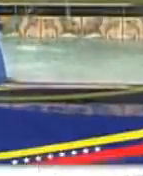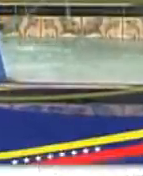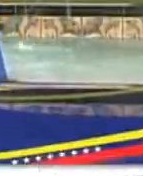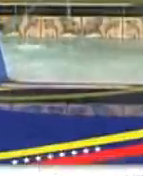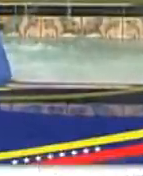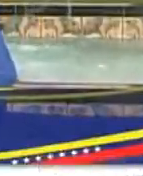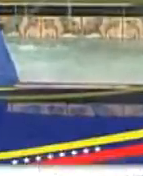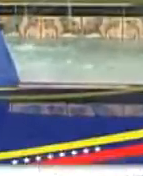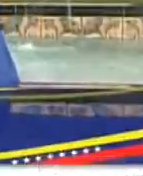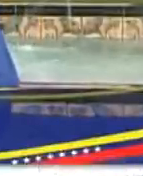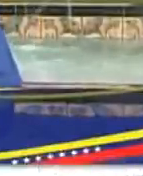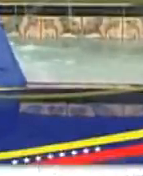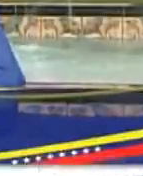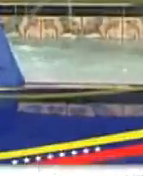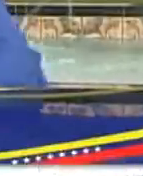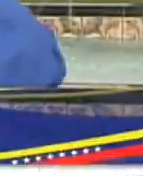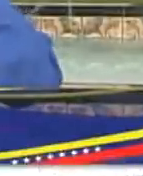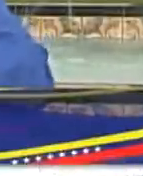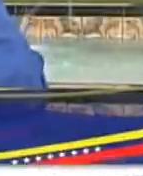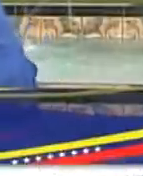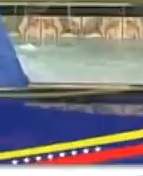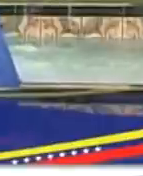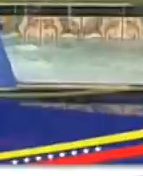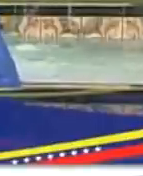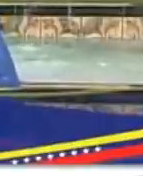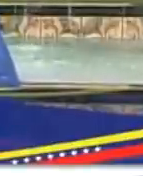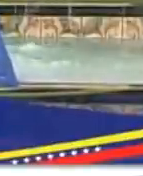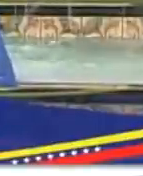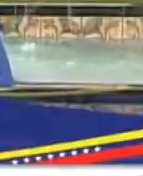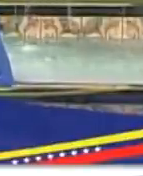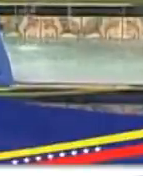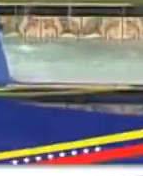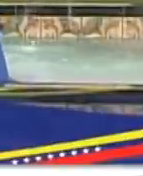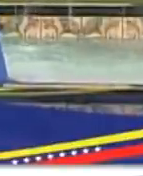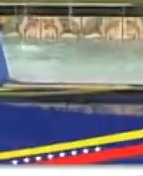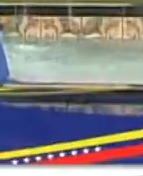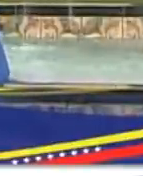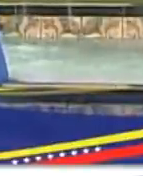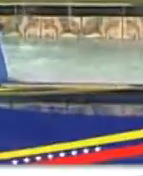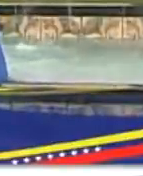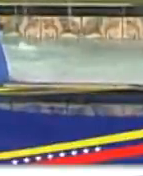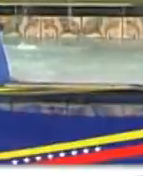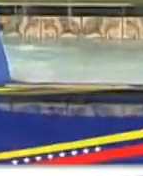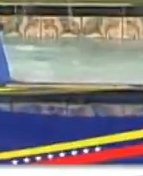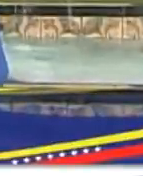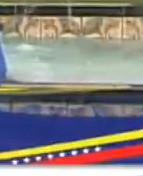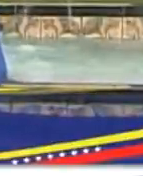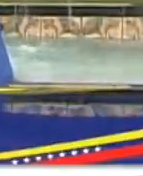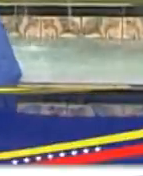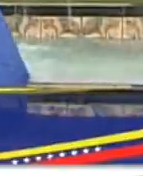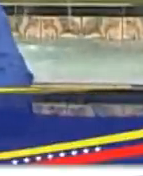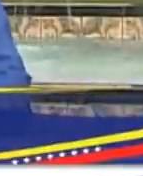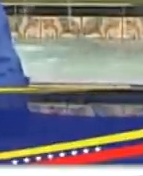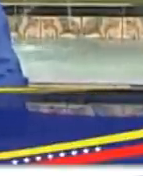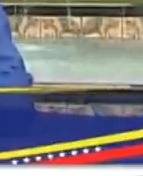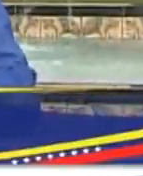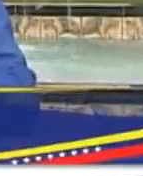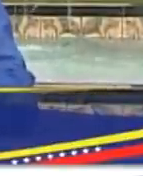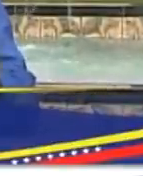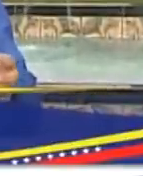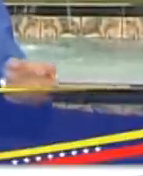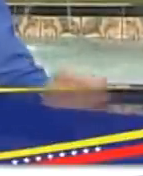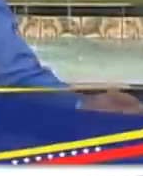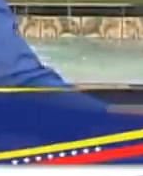cosecha de prosperidad construyendo una nueva prosperidad para nuestro pueblo para nuestra patria